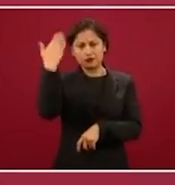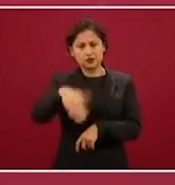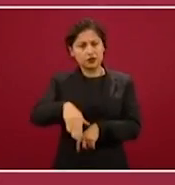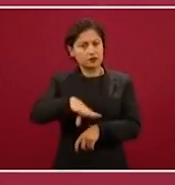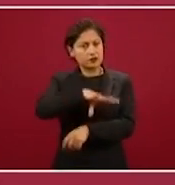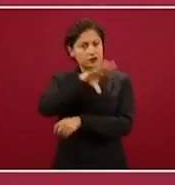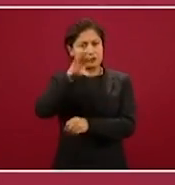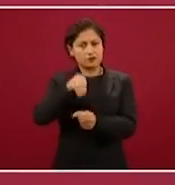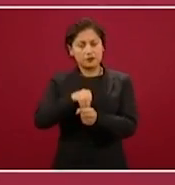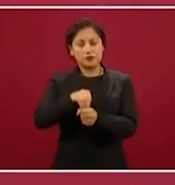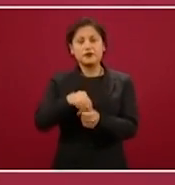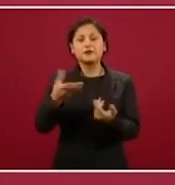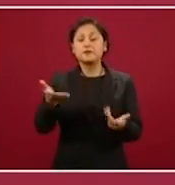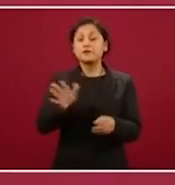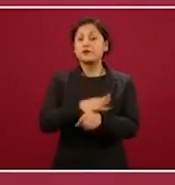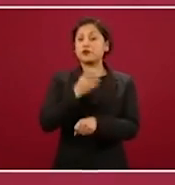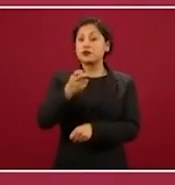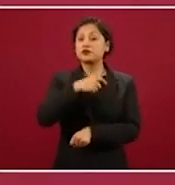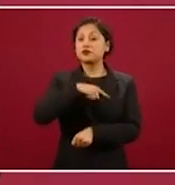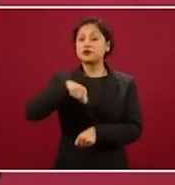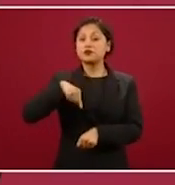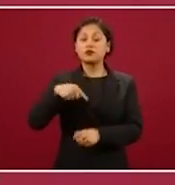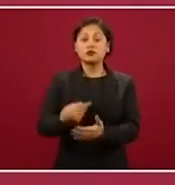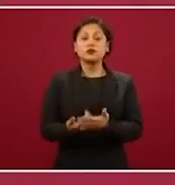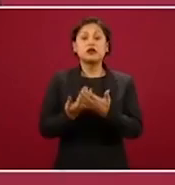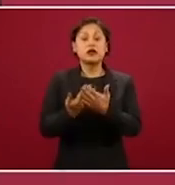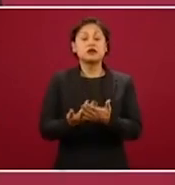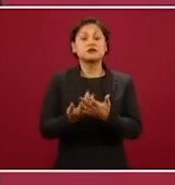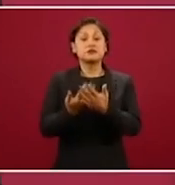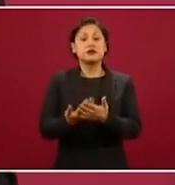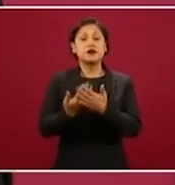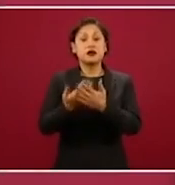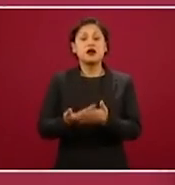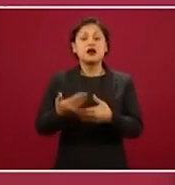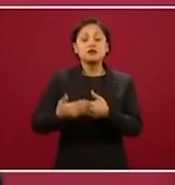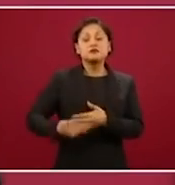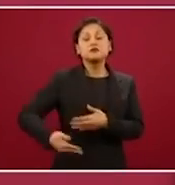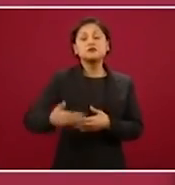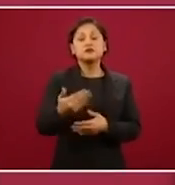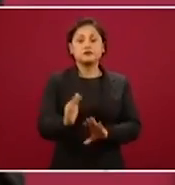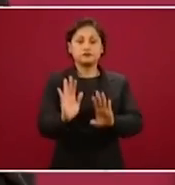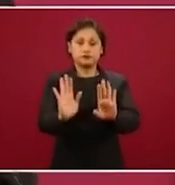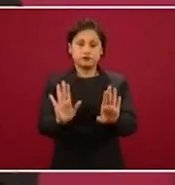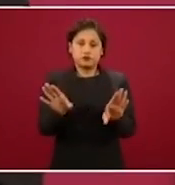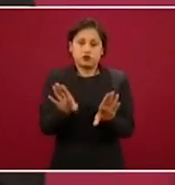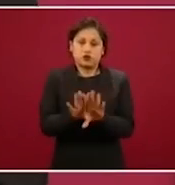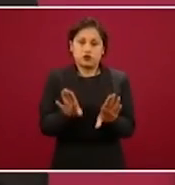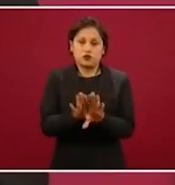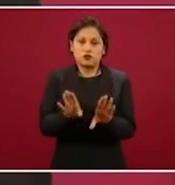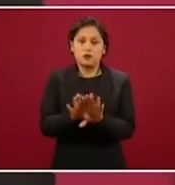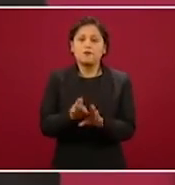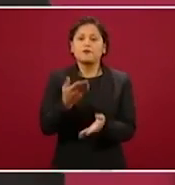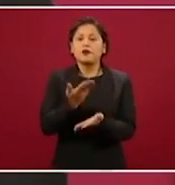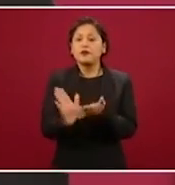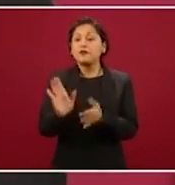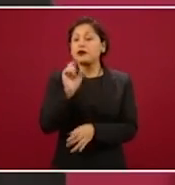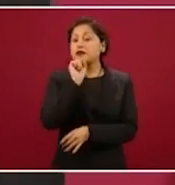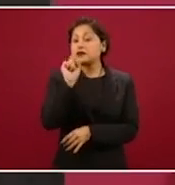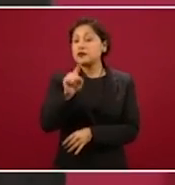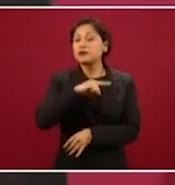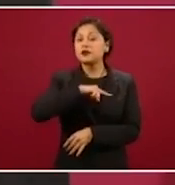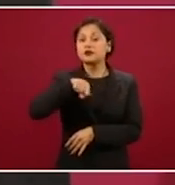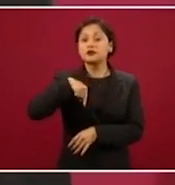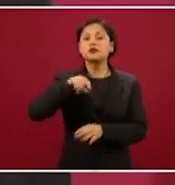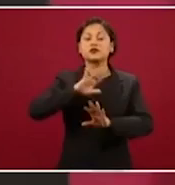Entonces ahí estamos esperando más tiempo. Y además estamos resolviendo ya lo de la